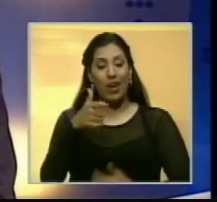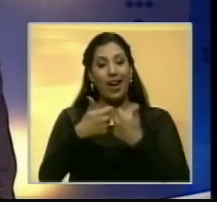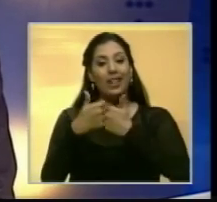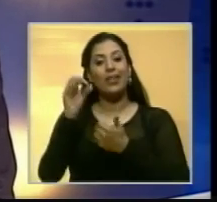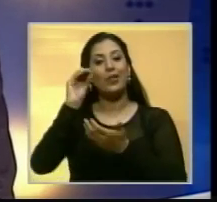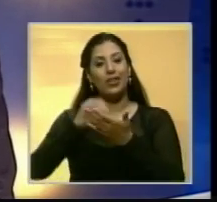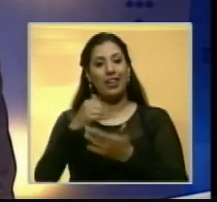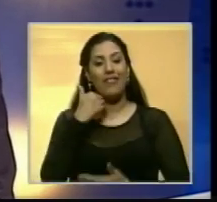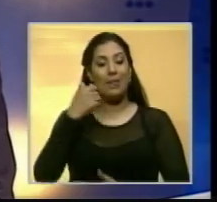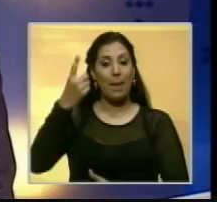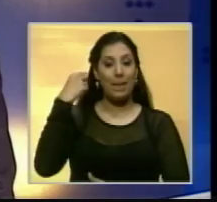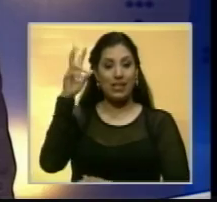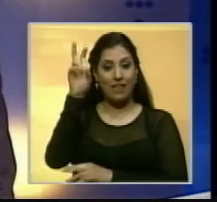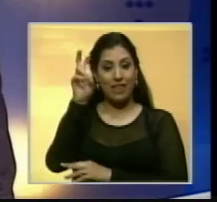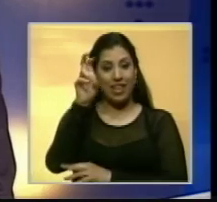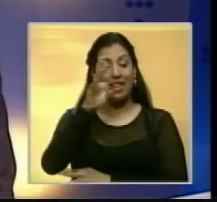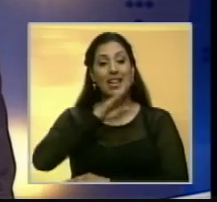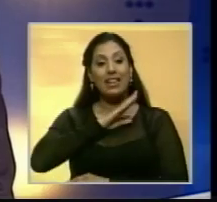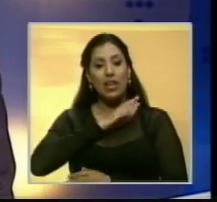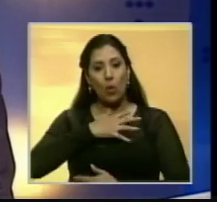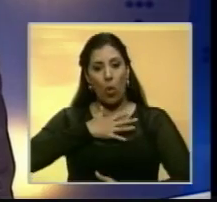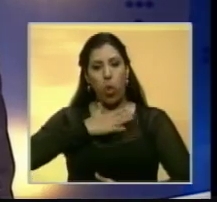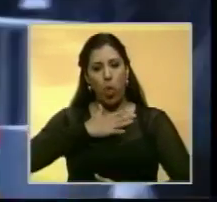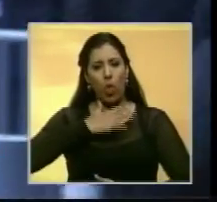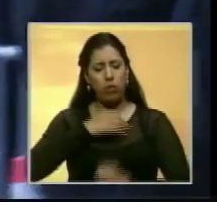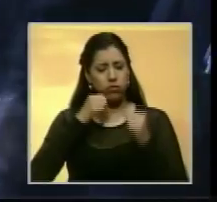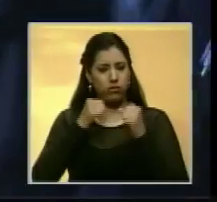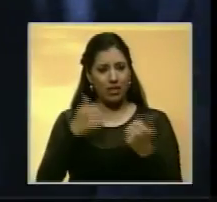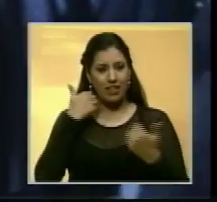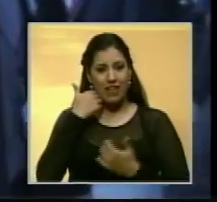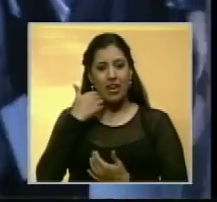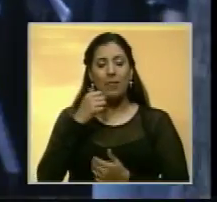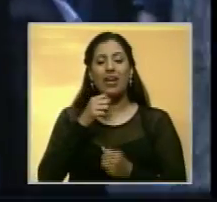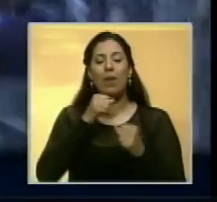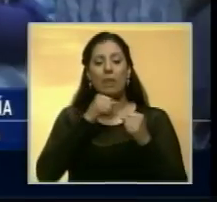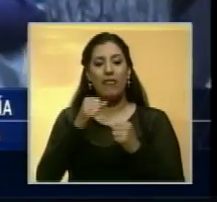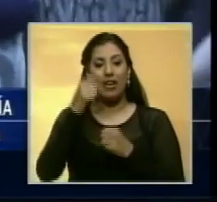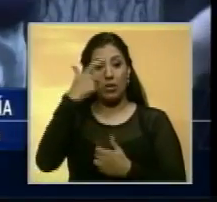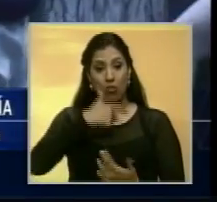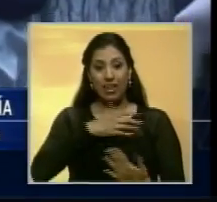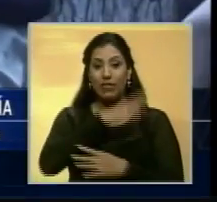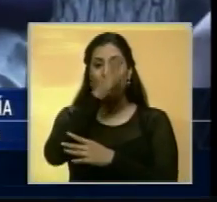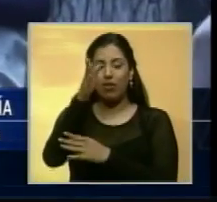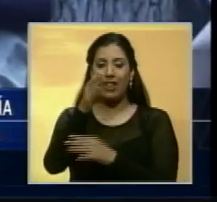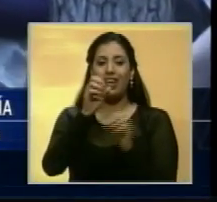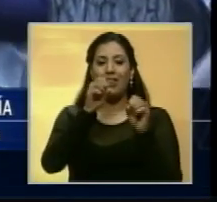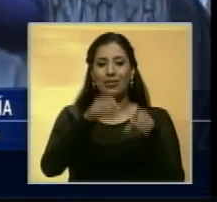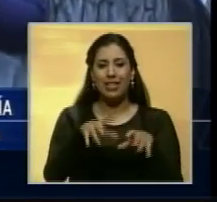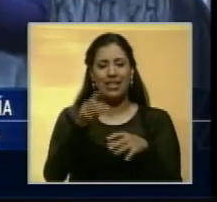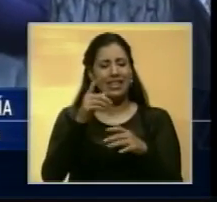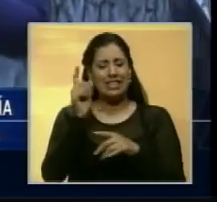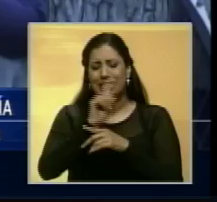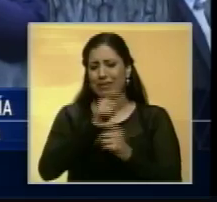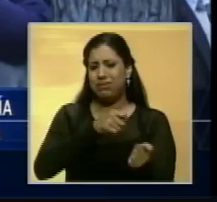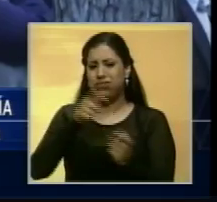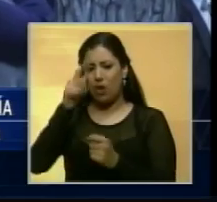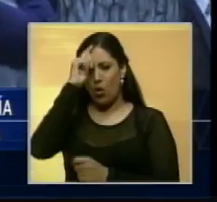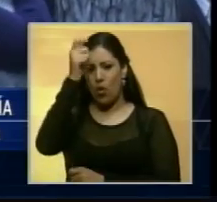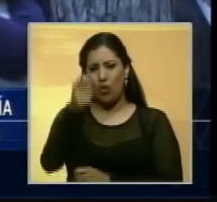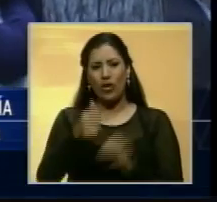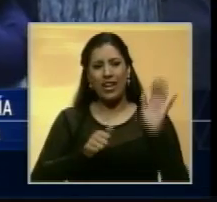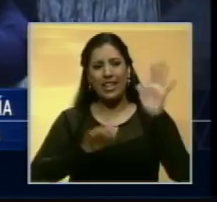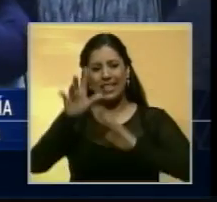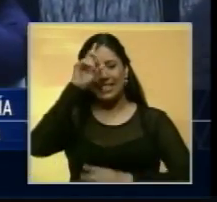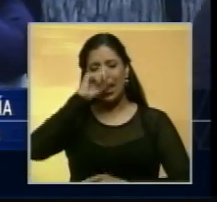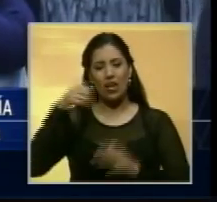fue diagnosticada el pasado viernes con neumonía. La enfermedad trascendió luego de que Clinton tuviera que abandonar de forma inmediata el homenaje a los